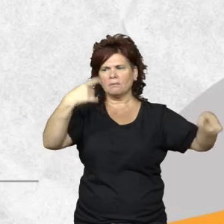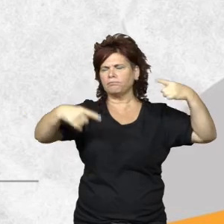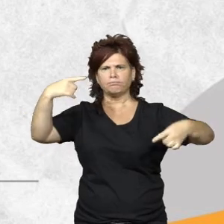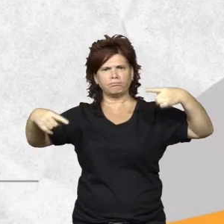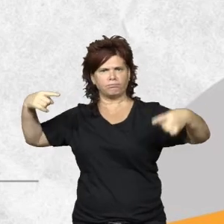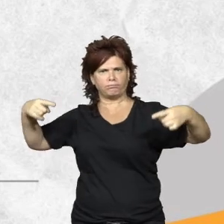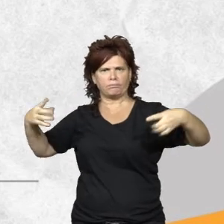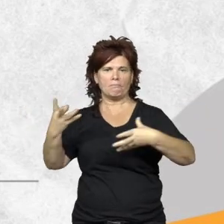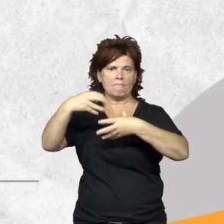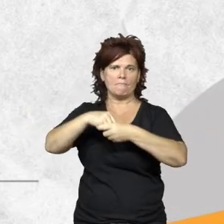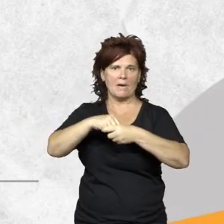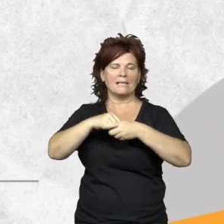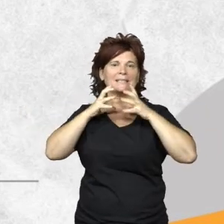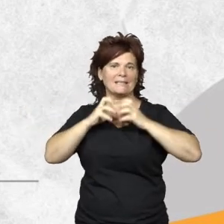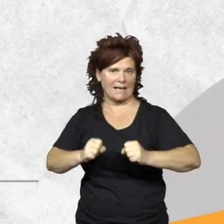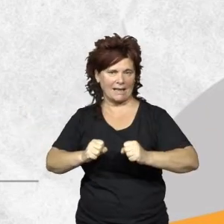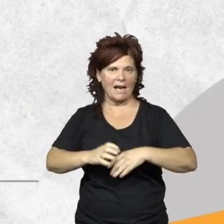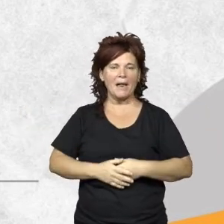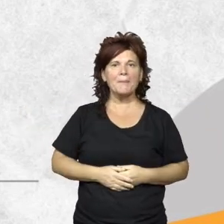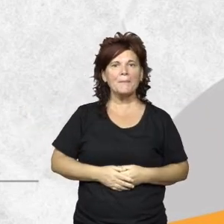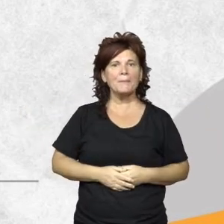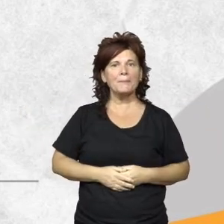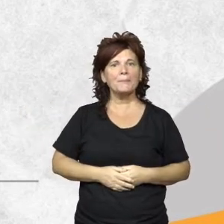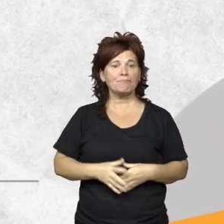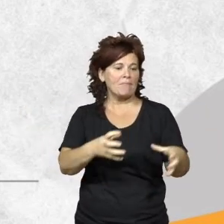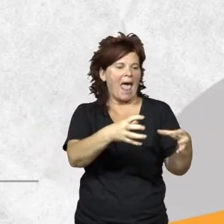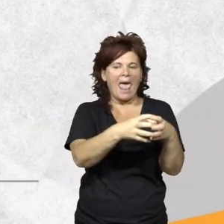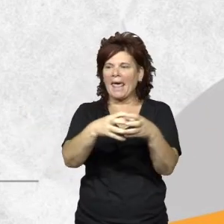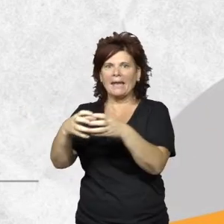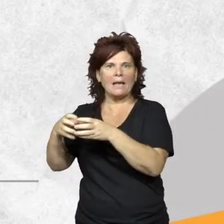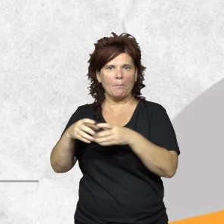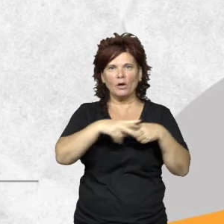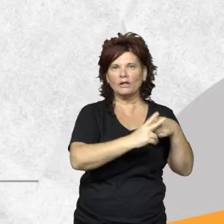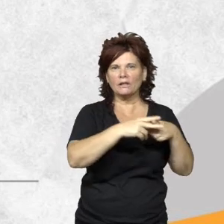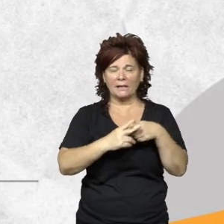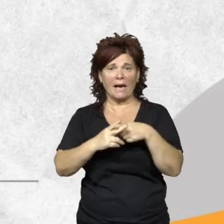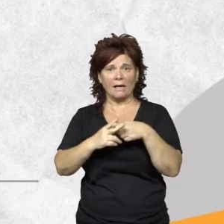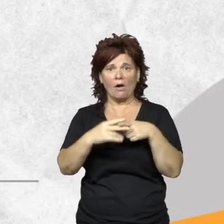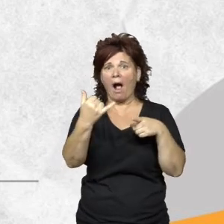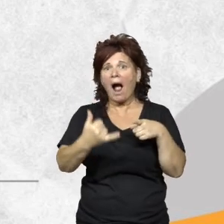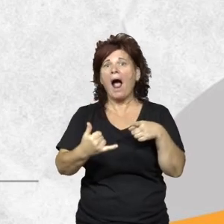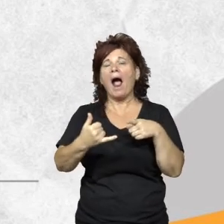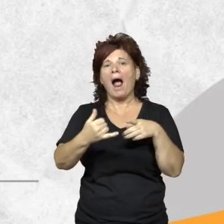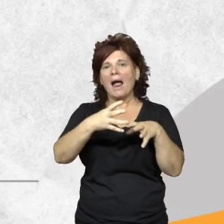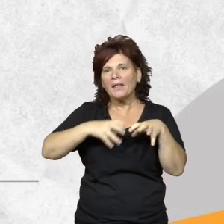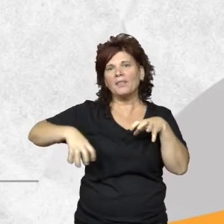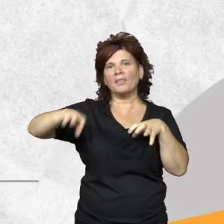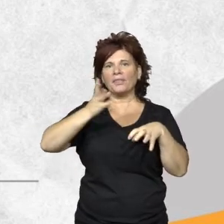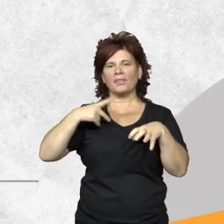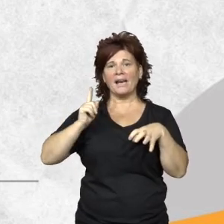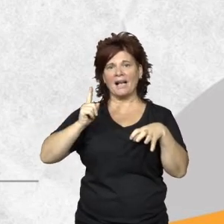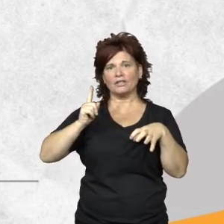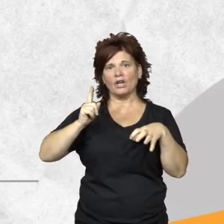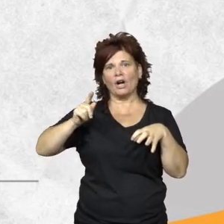la Secretaría. En esos equipos técnicos está la Dirección General de Gestión Ambiental, que es a la que